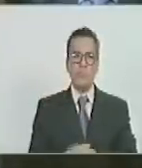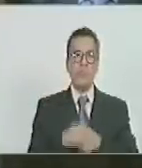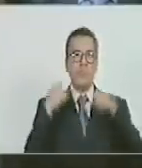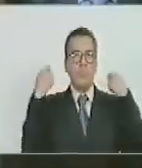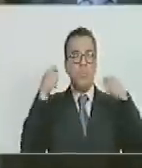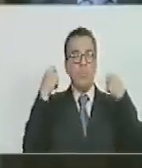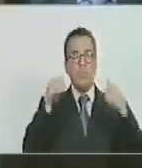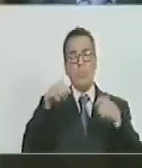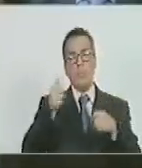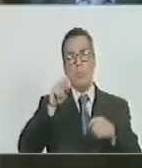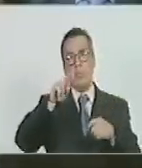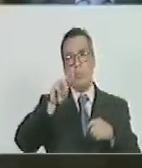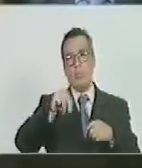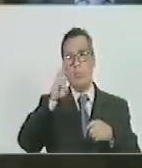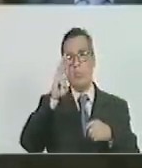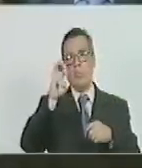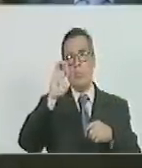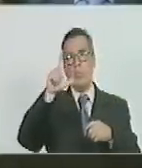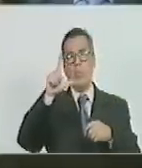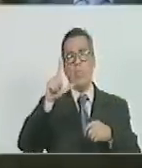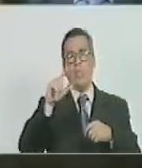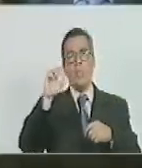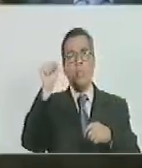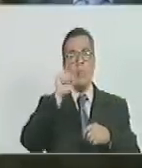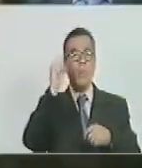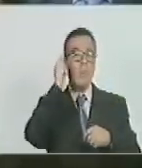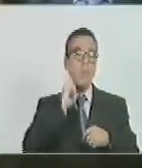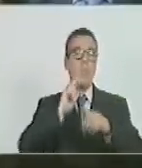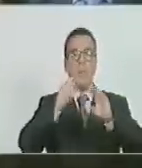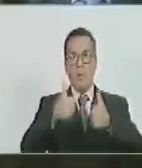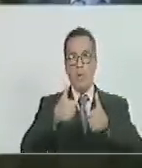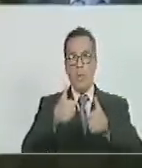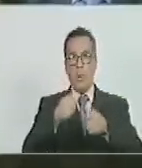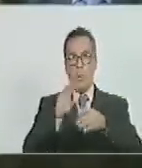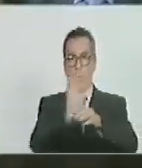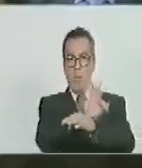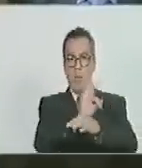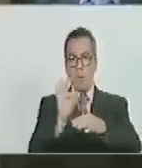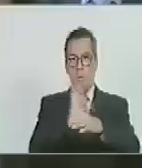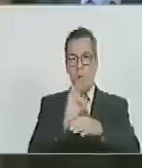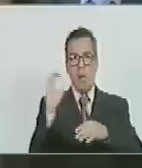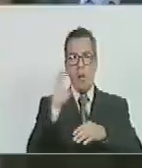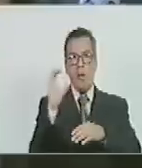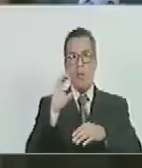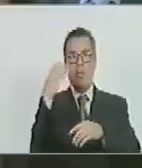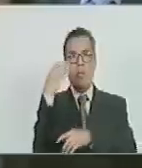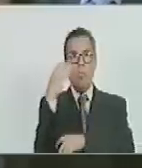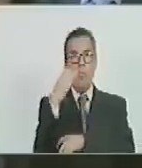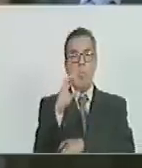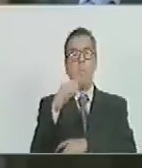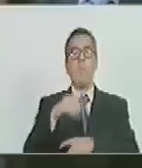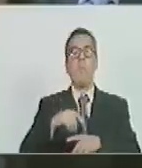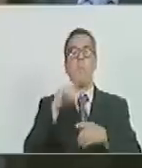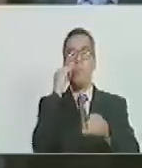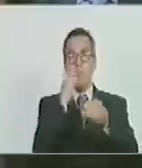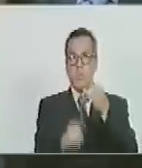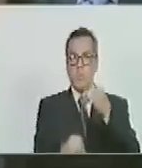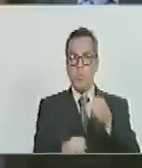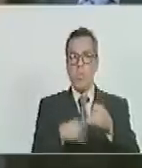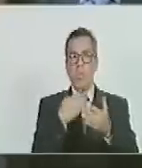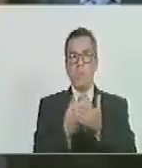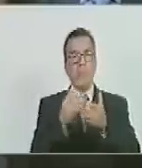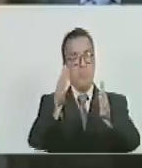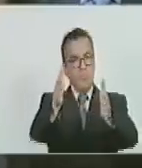campaña admirable que de una u otra manera el libertador Simón Bolívar iniciaba en la frontera colombo-venezolana en Cúcuta y que terminaba con